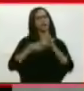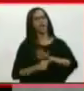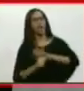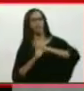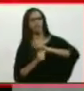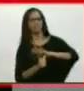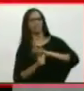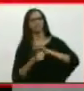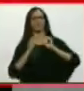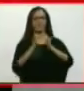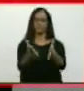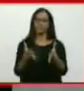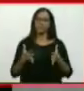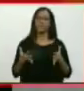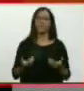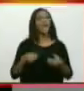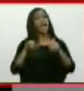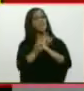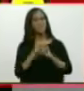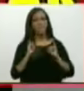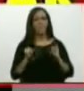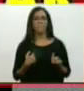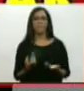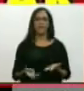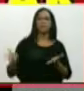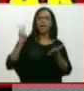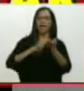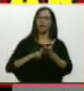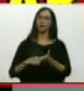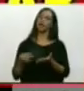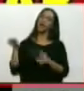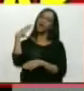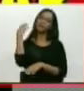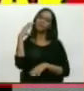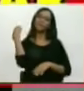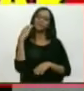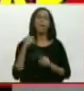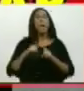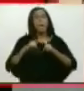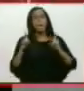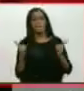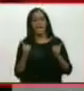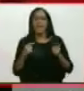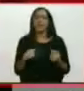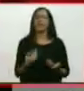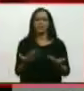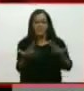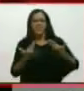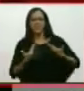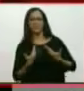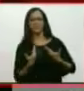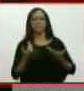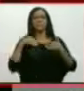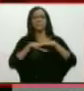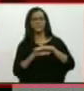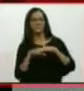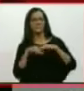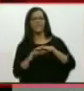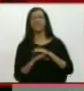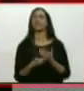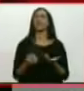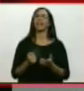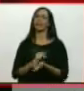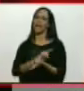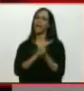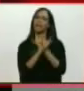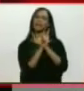logra que al fin me vaya a deportar. Pero él los dejó en buzón, cagado de